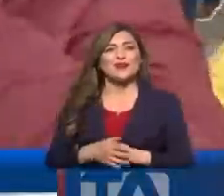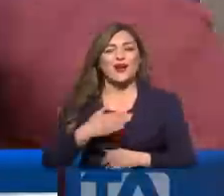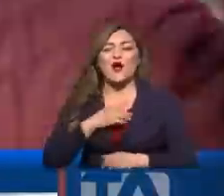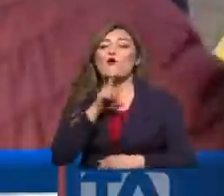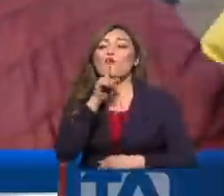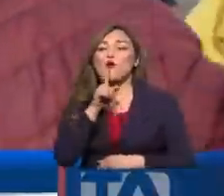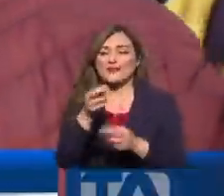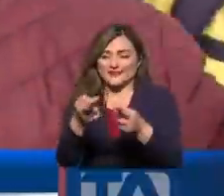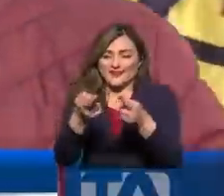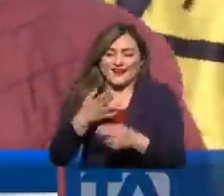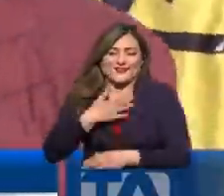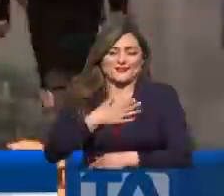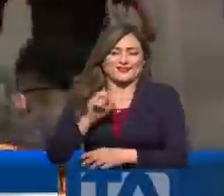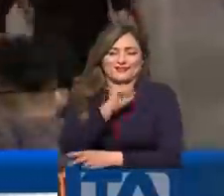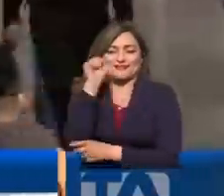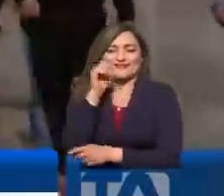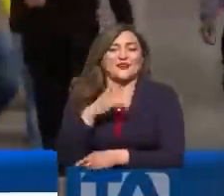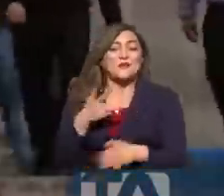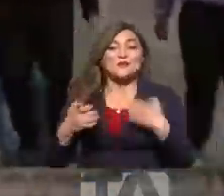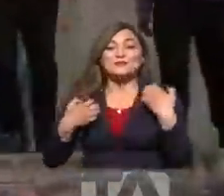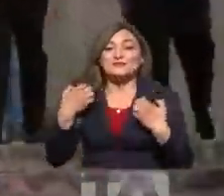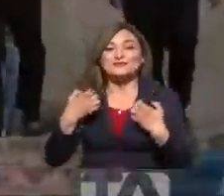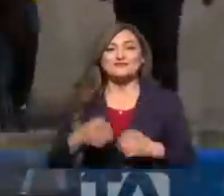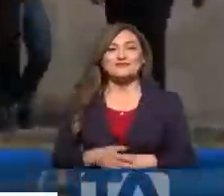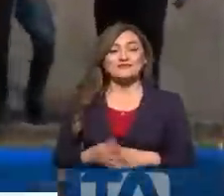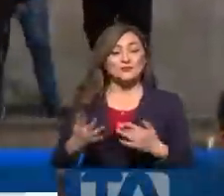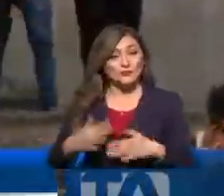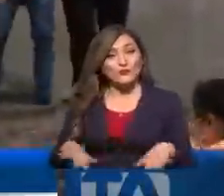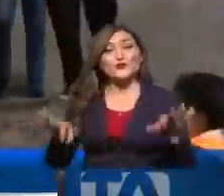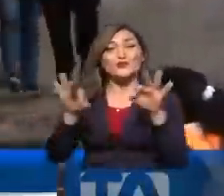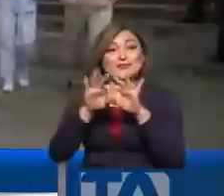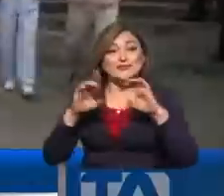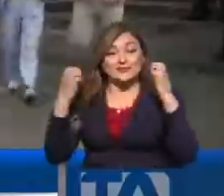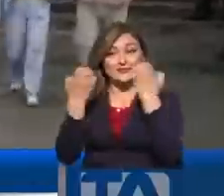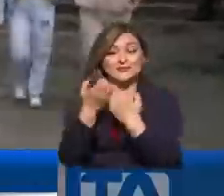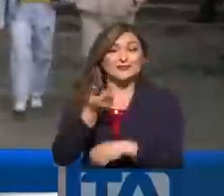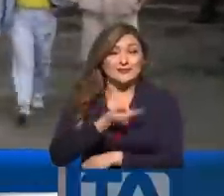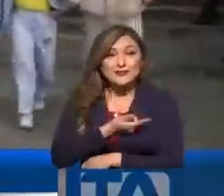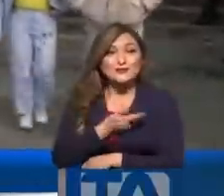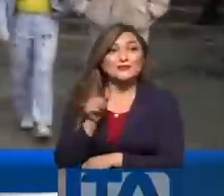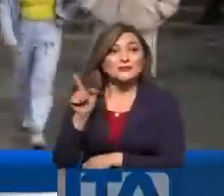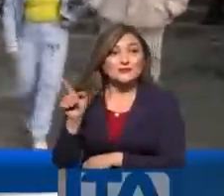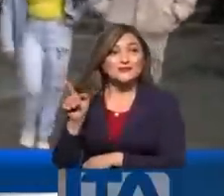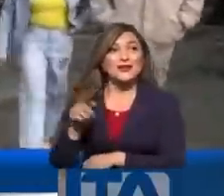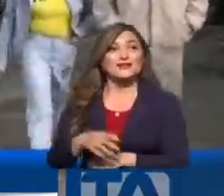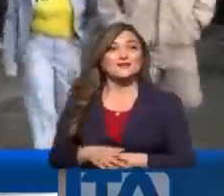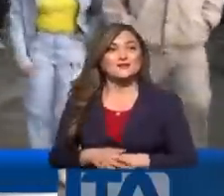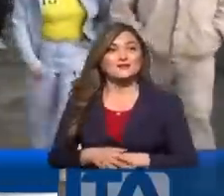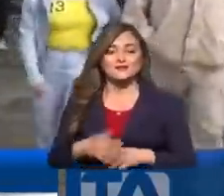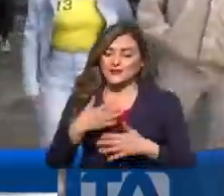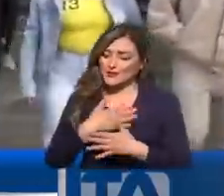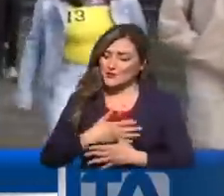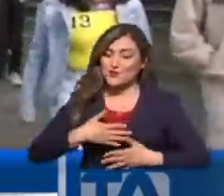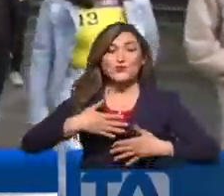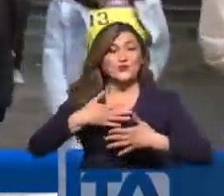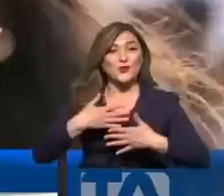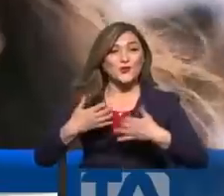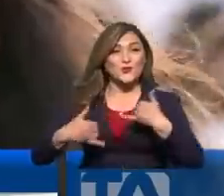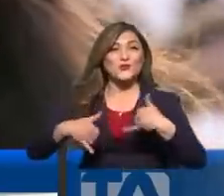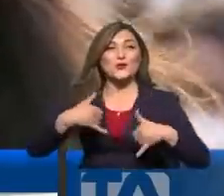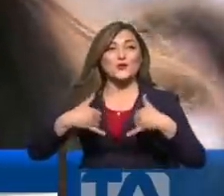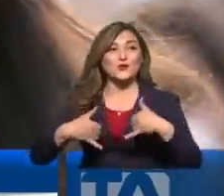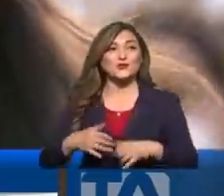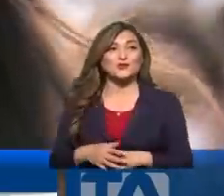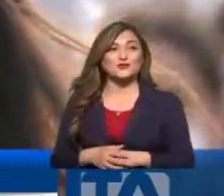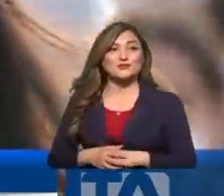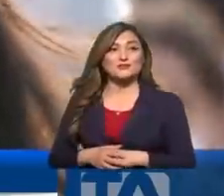y emocionadísimo por ese triunfo. Lo importante, dijeron, es que en el estadio Rodrigo Paz Delgado no solo que se disfrutó de un buen partido,